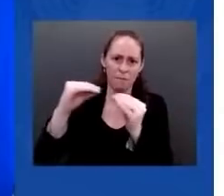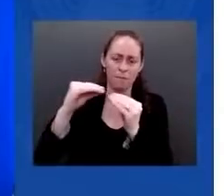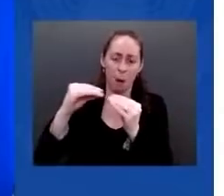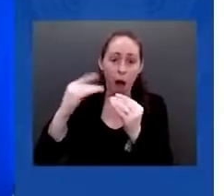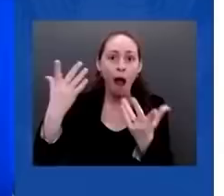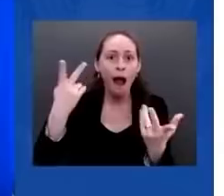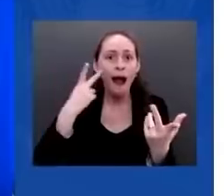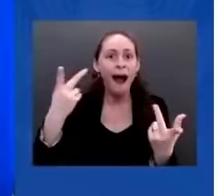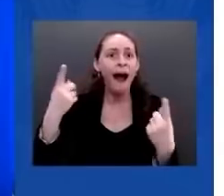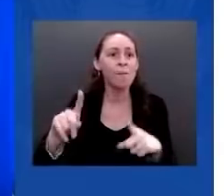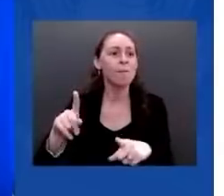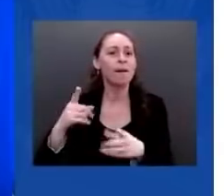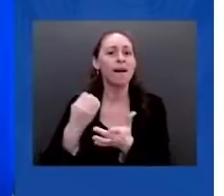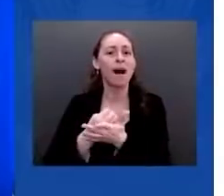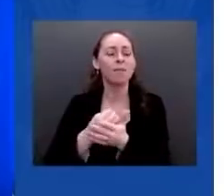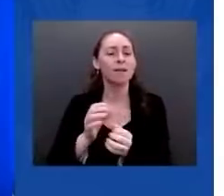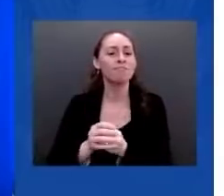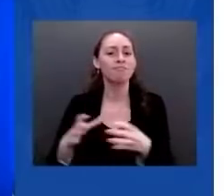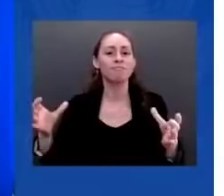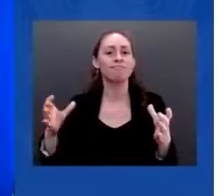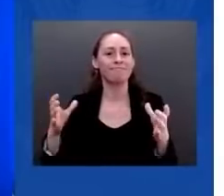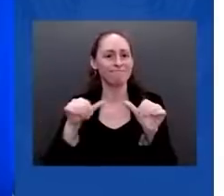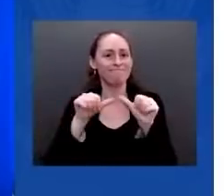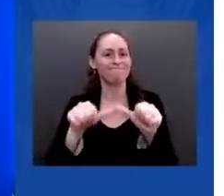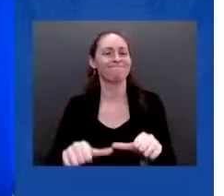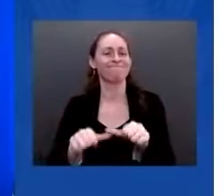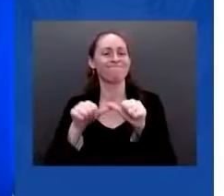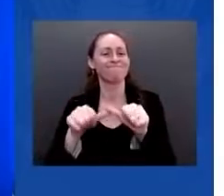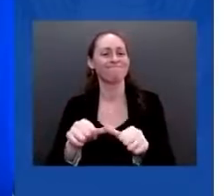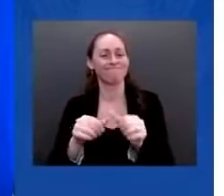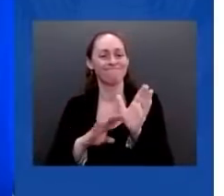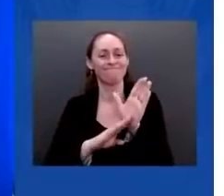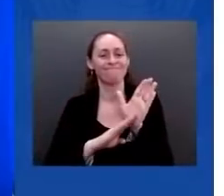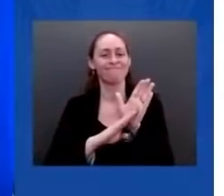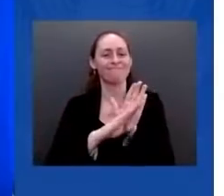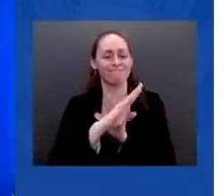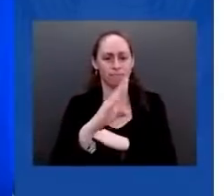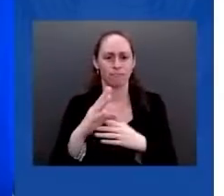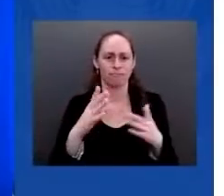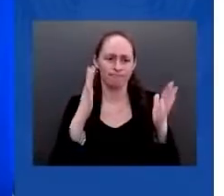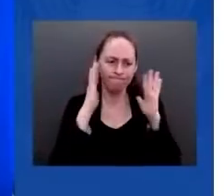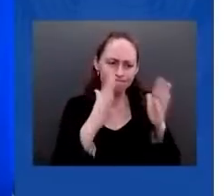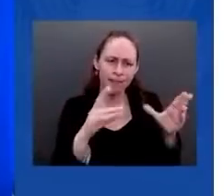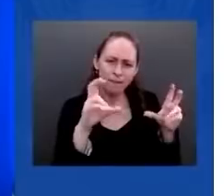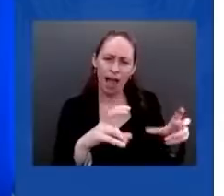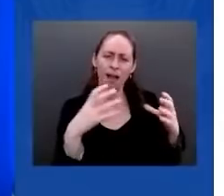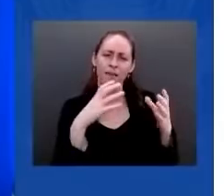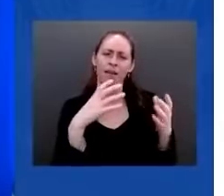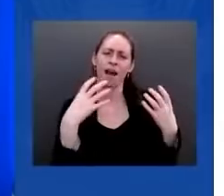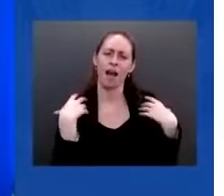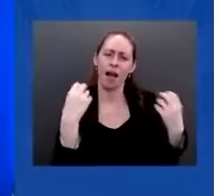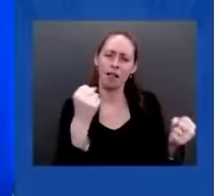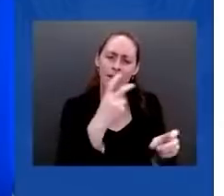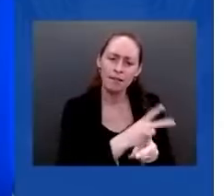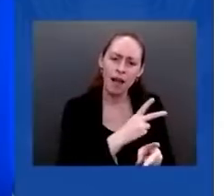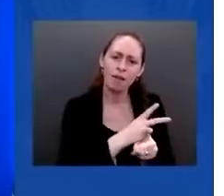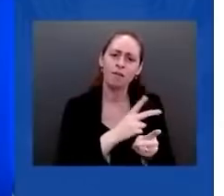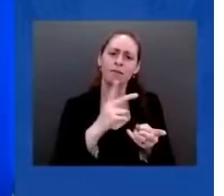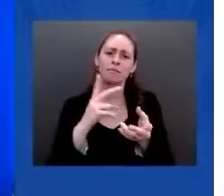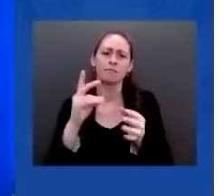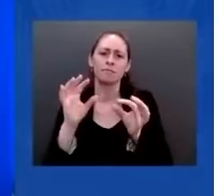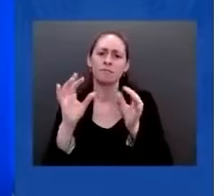Rusia. Los ciudadanos estadounidenses deberían marcharse ahora mismo, dijo Biden en una entrevista con NBC